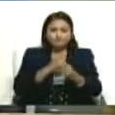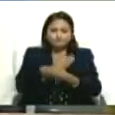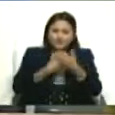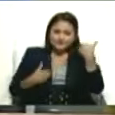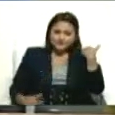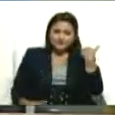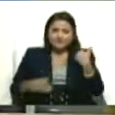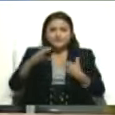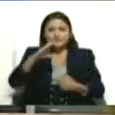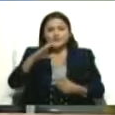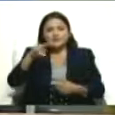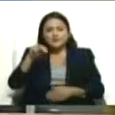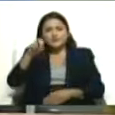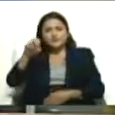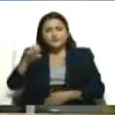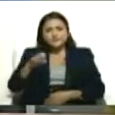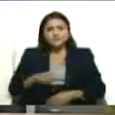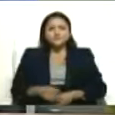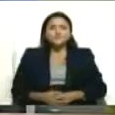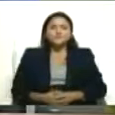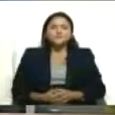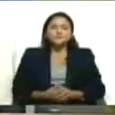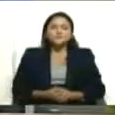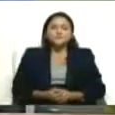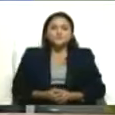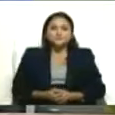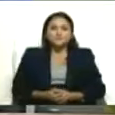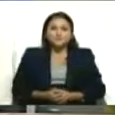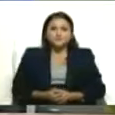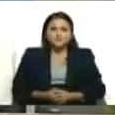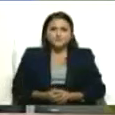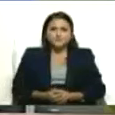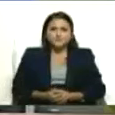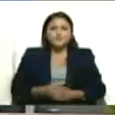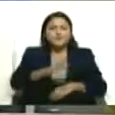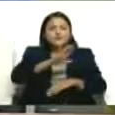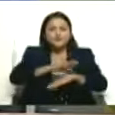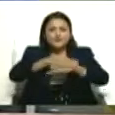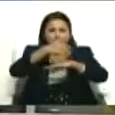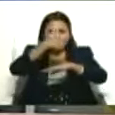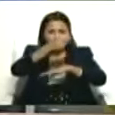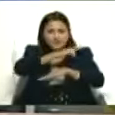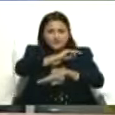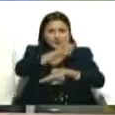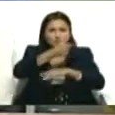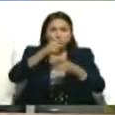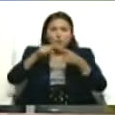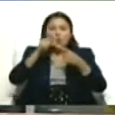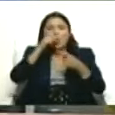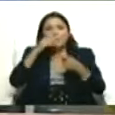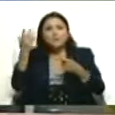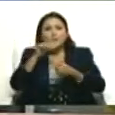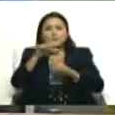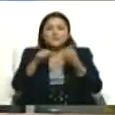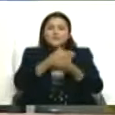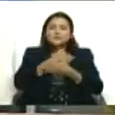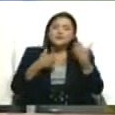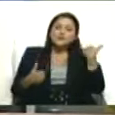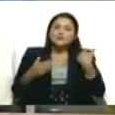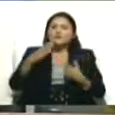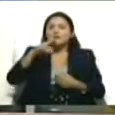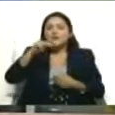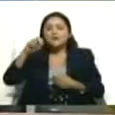presidente del Consejo Nacional Electoral, rector Carlos Quintero, vicepresidente